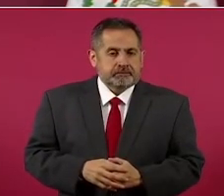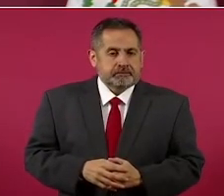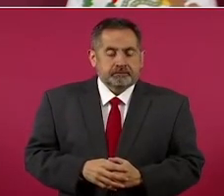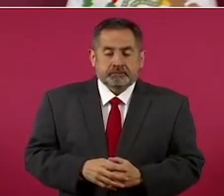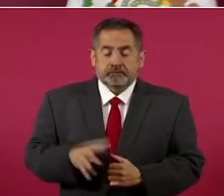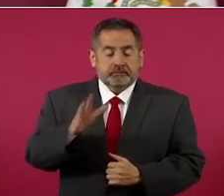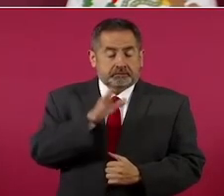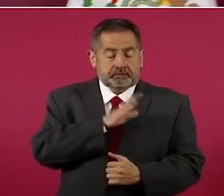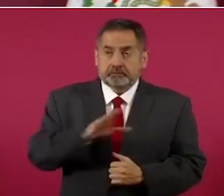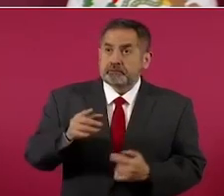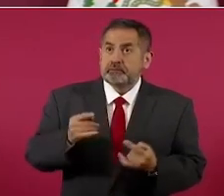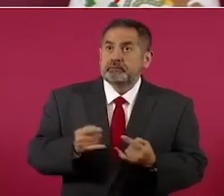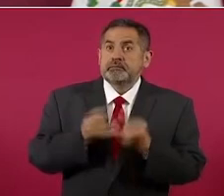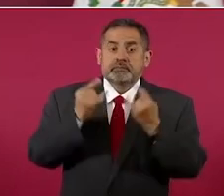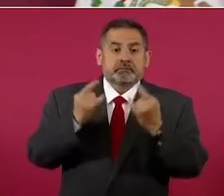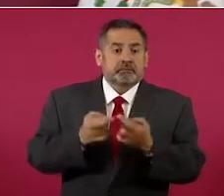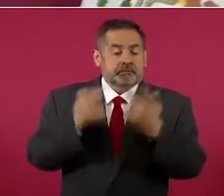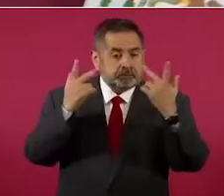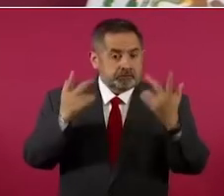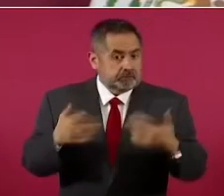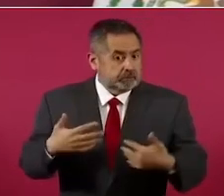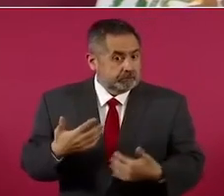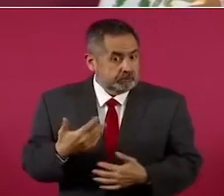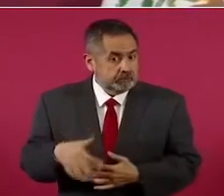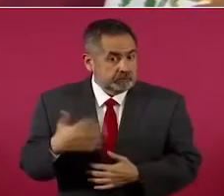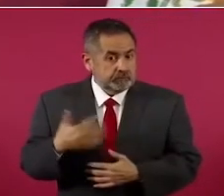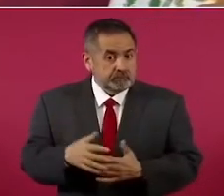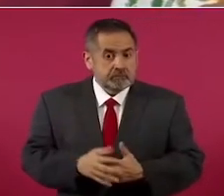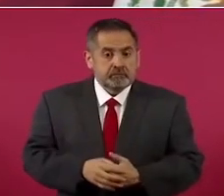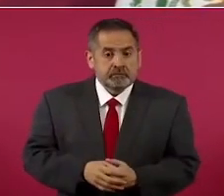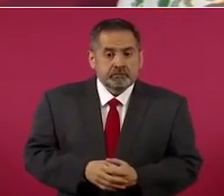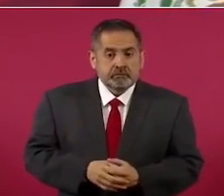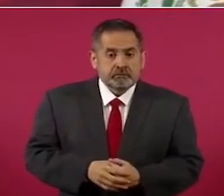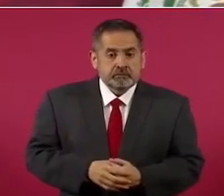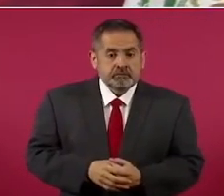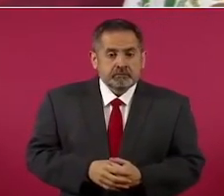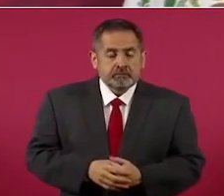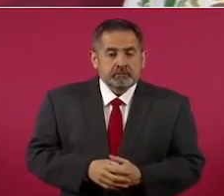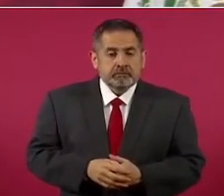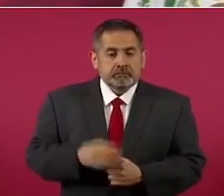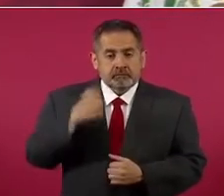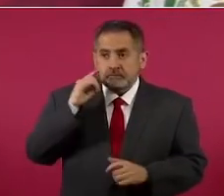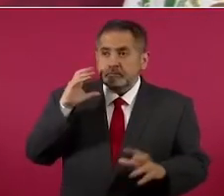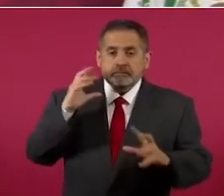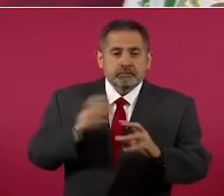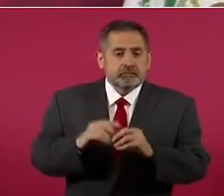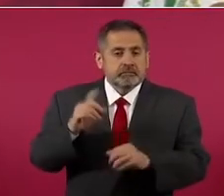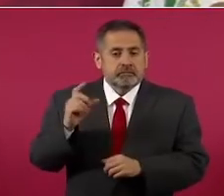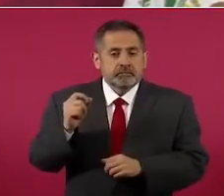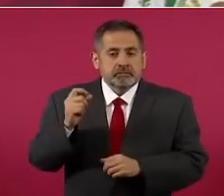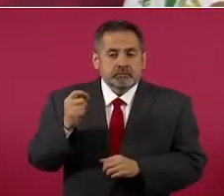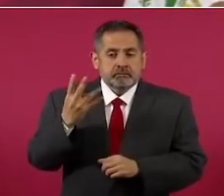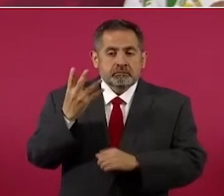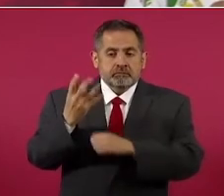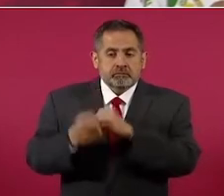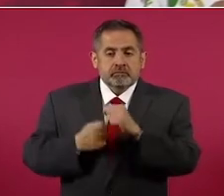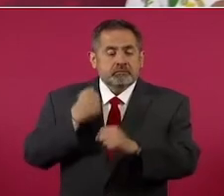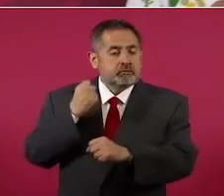inédito porque en 24 años